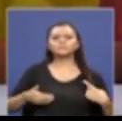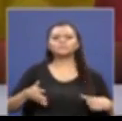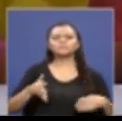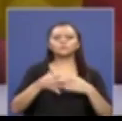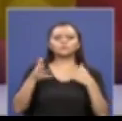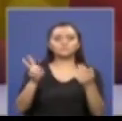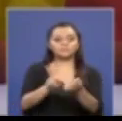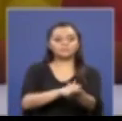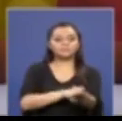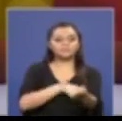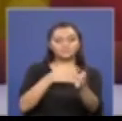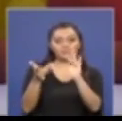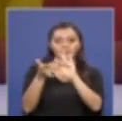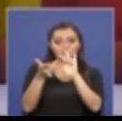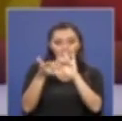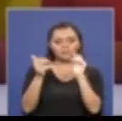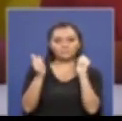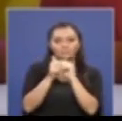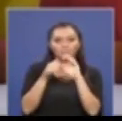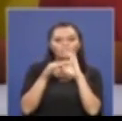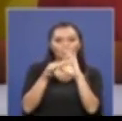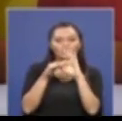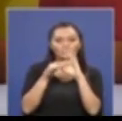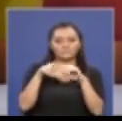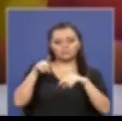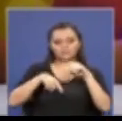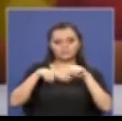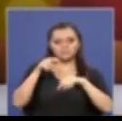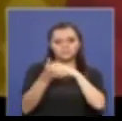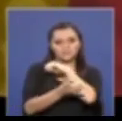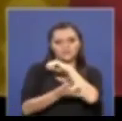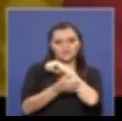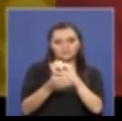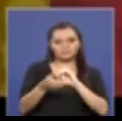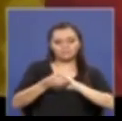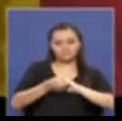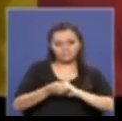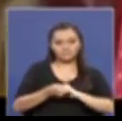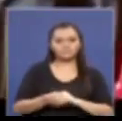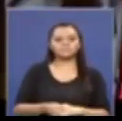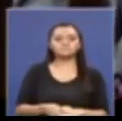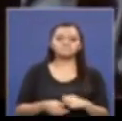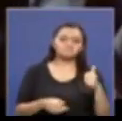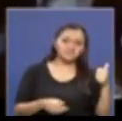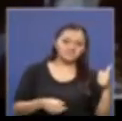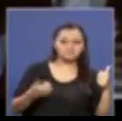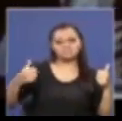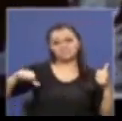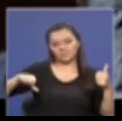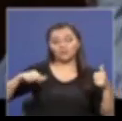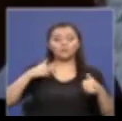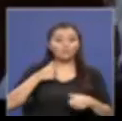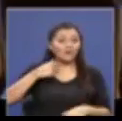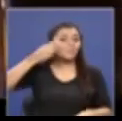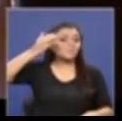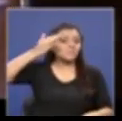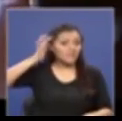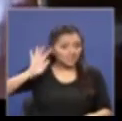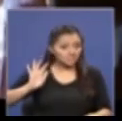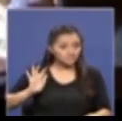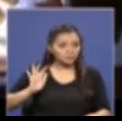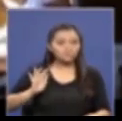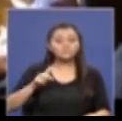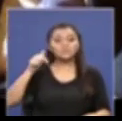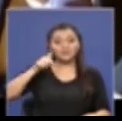de contactos, de colaboración, de amistad que ha existido entre nuestros países, en los buenos tiempos y en los malos tiempos. Creemos que instancias